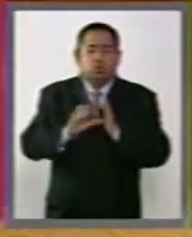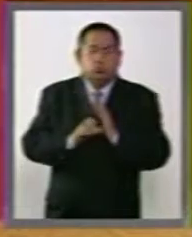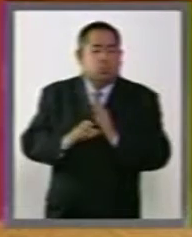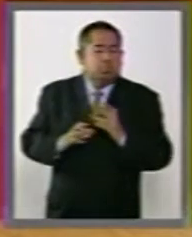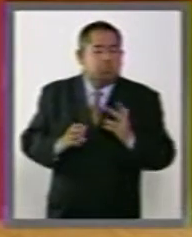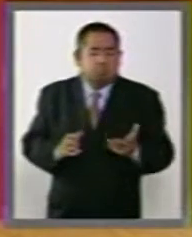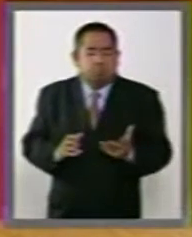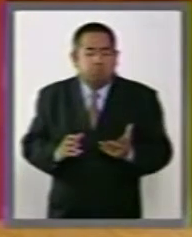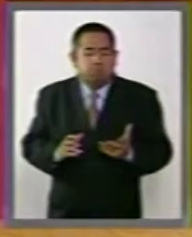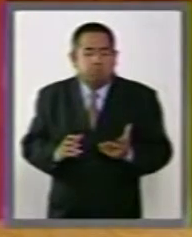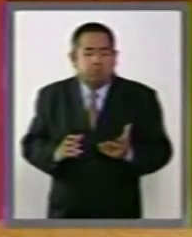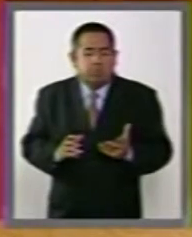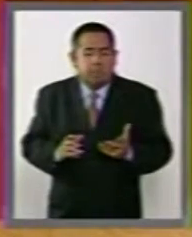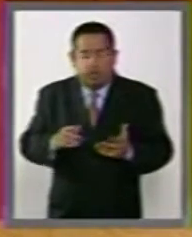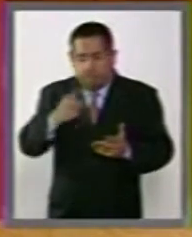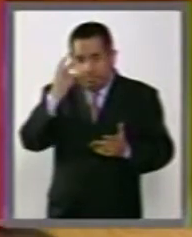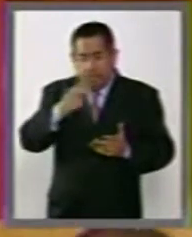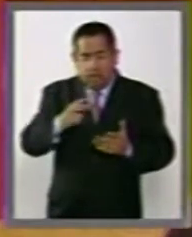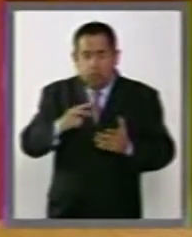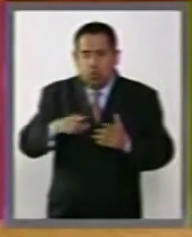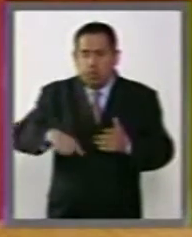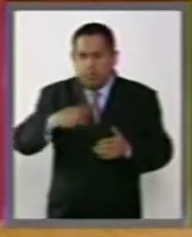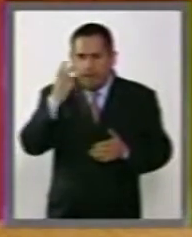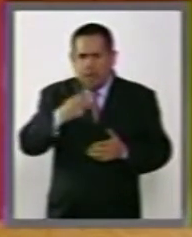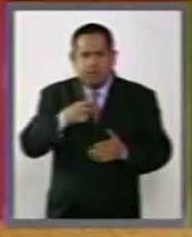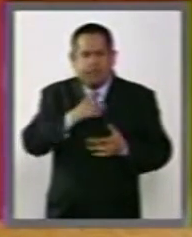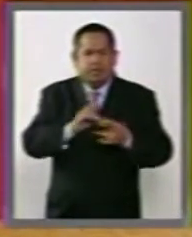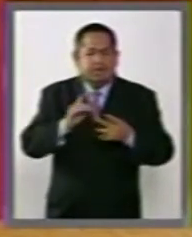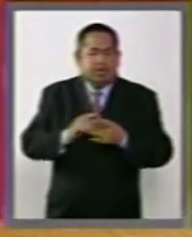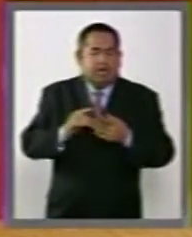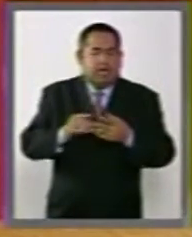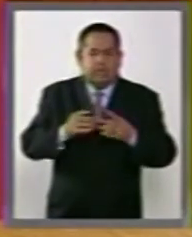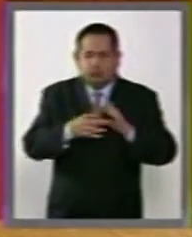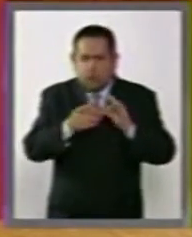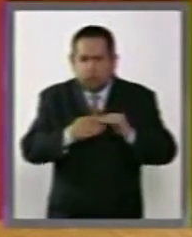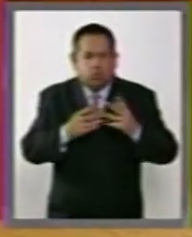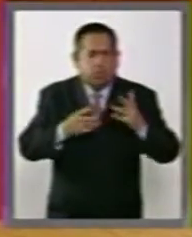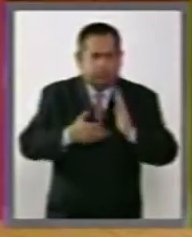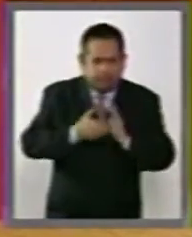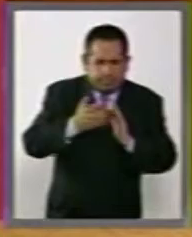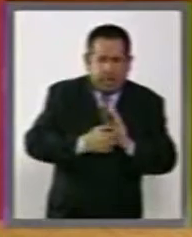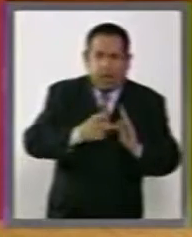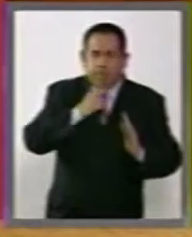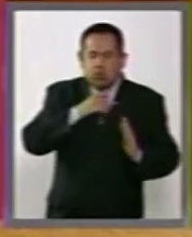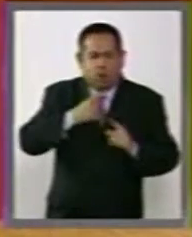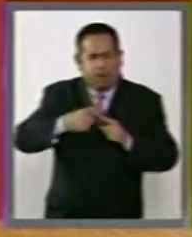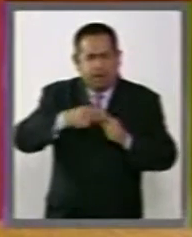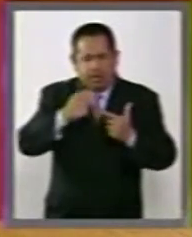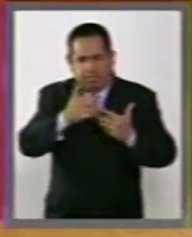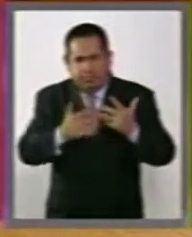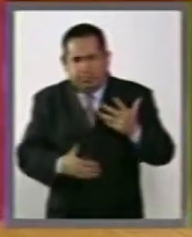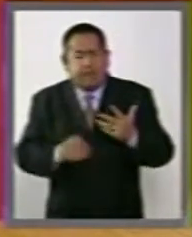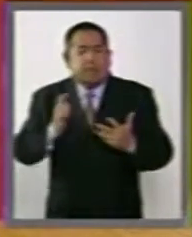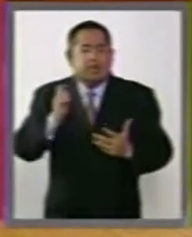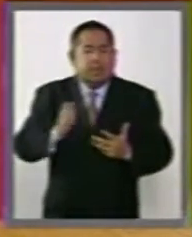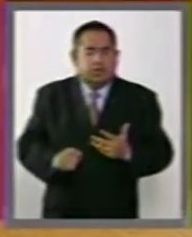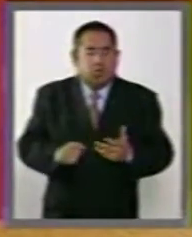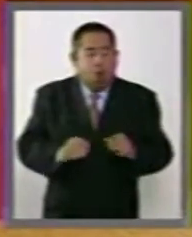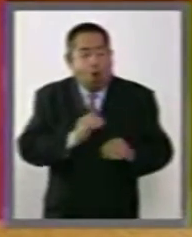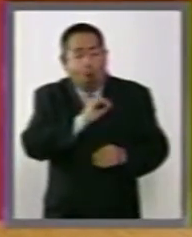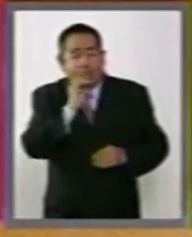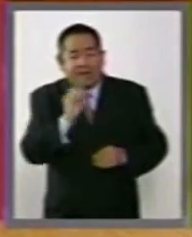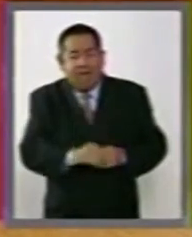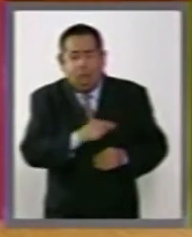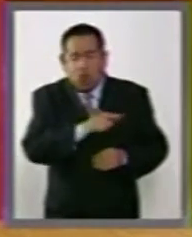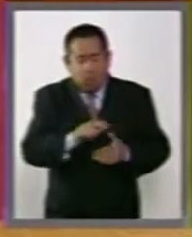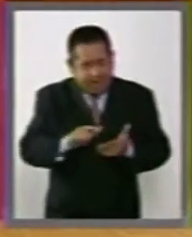Política de los Estados Unidos Mexicanos, es decir, la exploración, la extracción del petróleo y demás hidrocarburos, son sujetos obligados